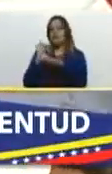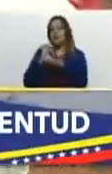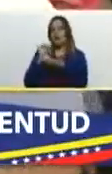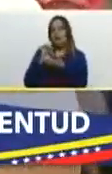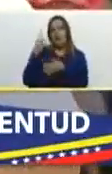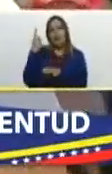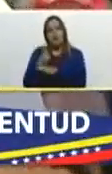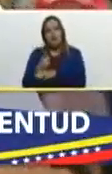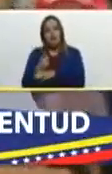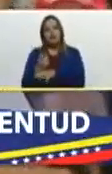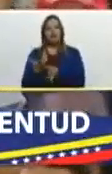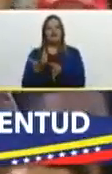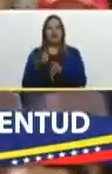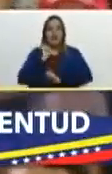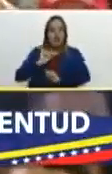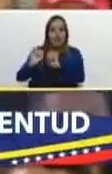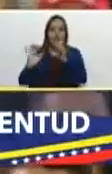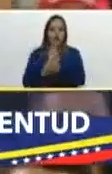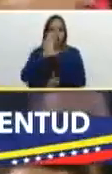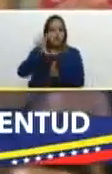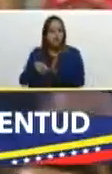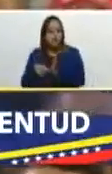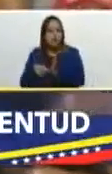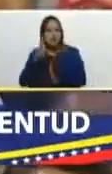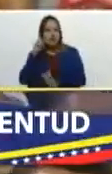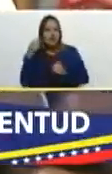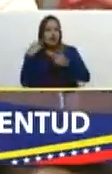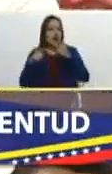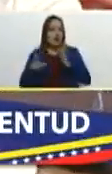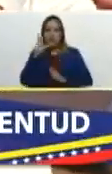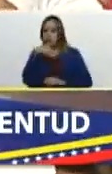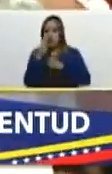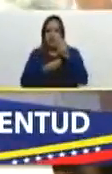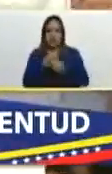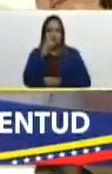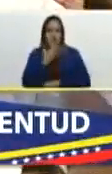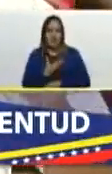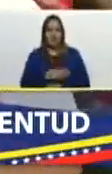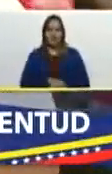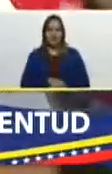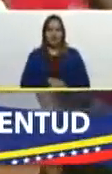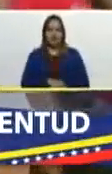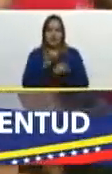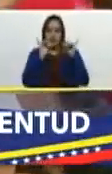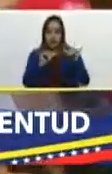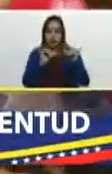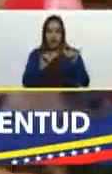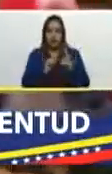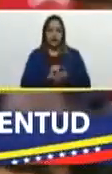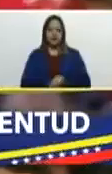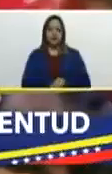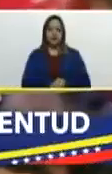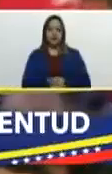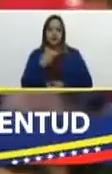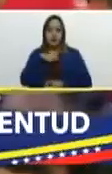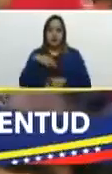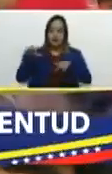luchar contra la corrupción, que debemos de luchar contra las cosas que no están bien hechas. Y es por eso que